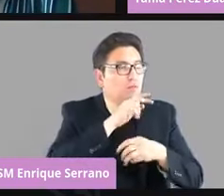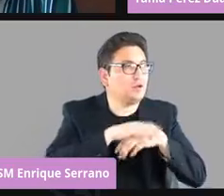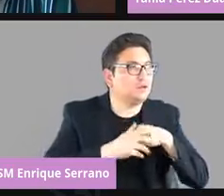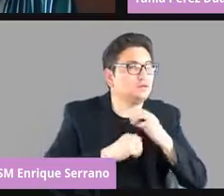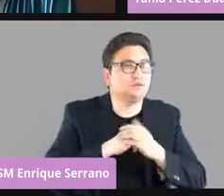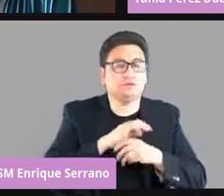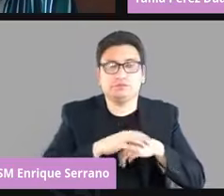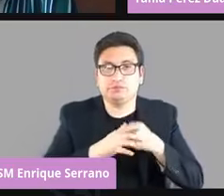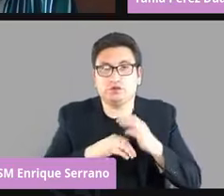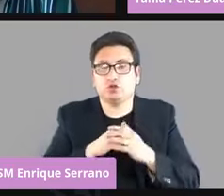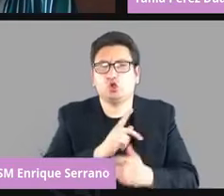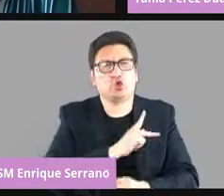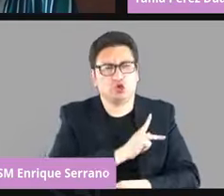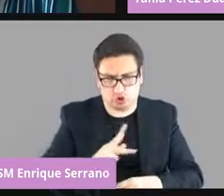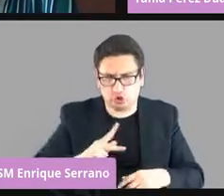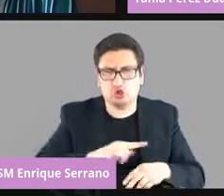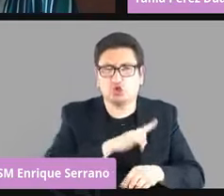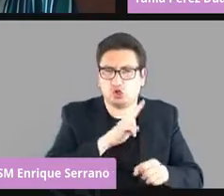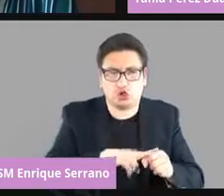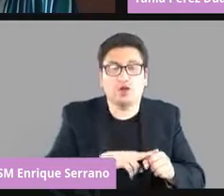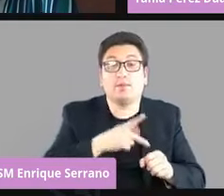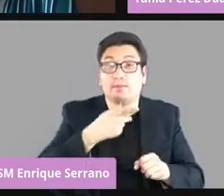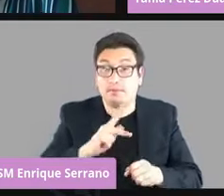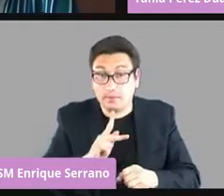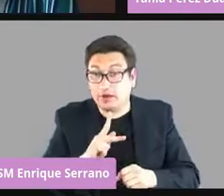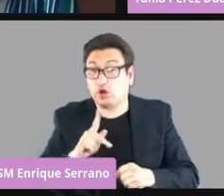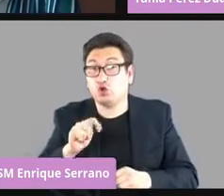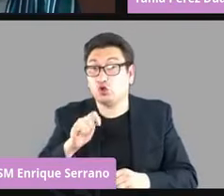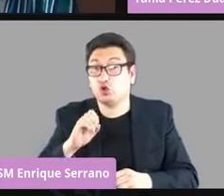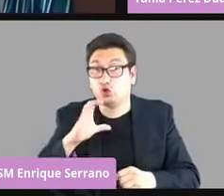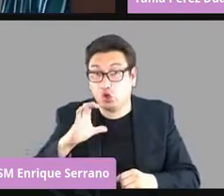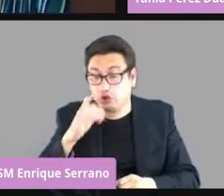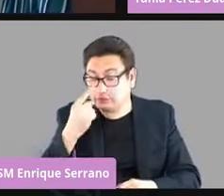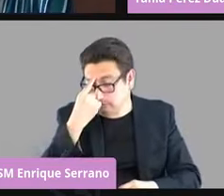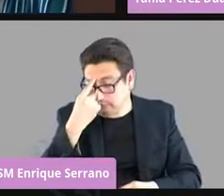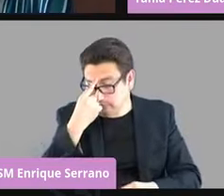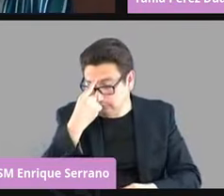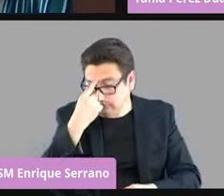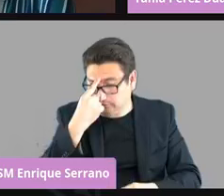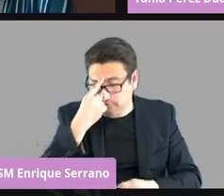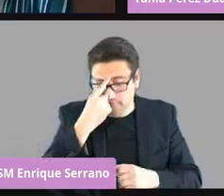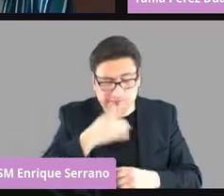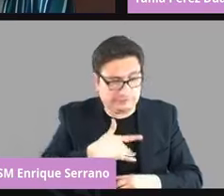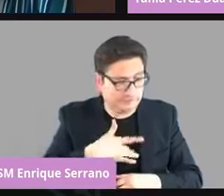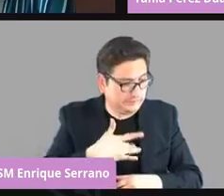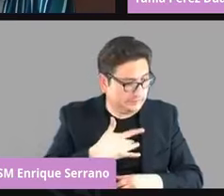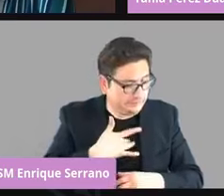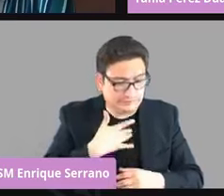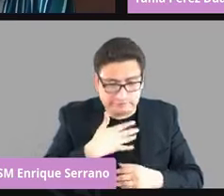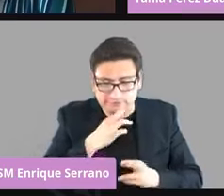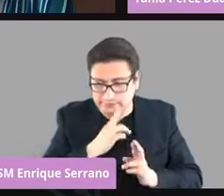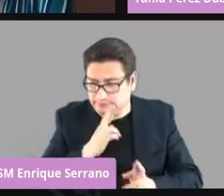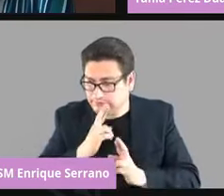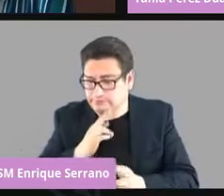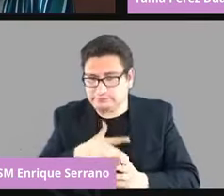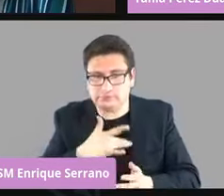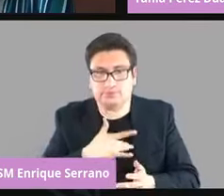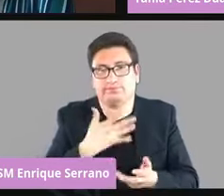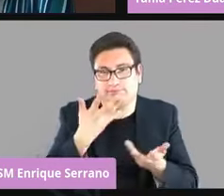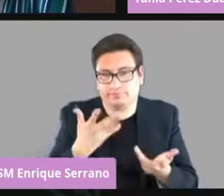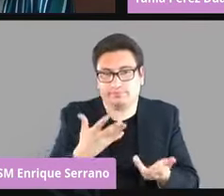pero que en el TOC se pega como chicle y es algo que queremos responder y solucionar. No